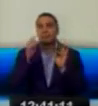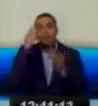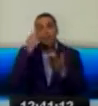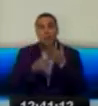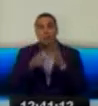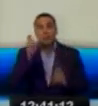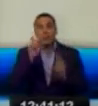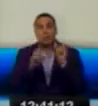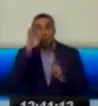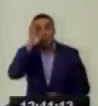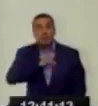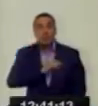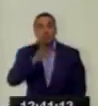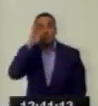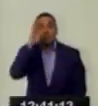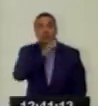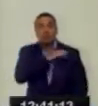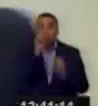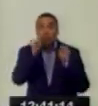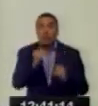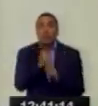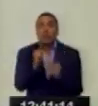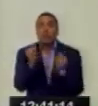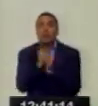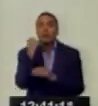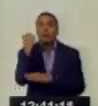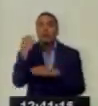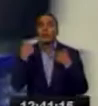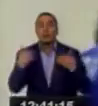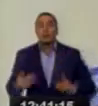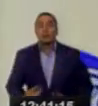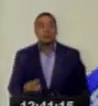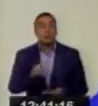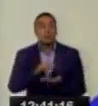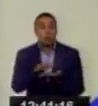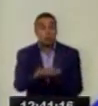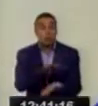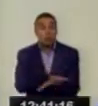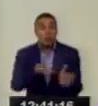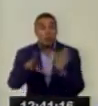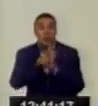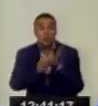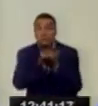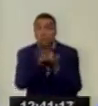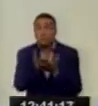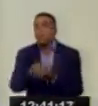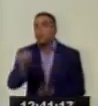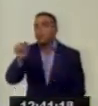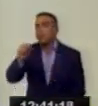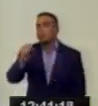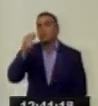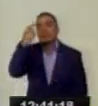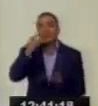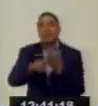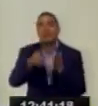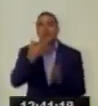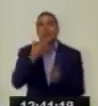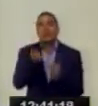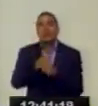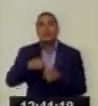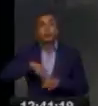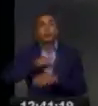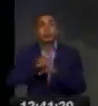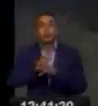fuerza pública pueda actuar en contextos de derechos. ¿Un proyecto de ley enviado a la Asamblea? Un proyecto de ley enviado a la Asamblea sobre la iniciativa que como Defensoría del